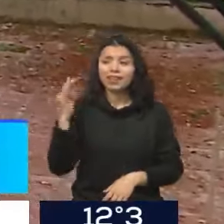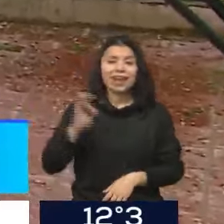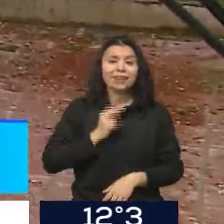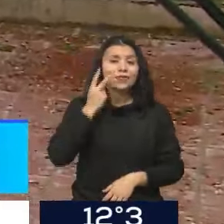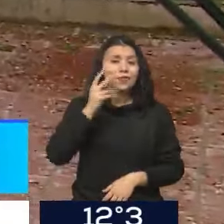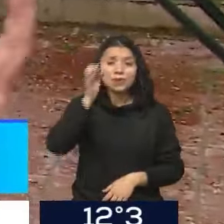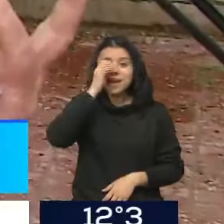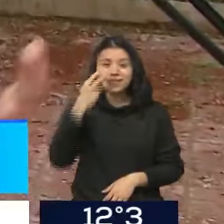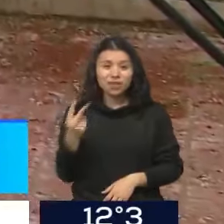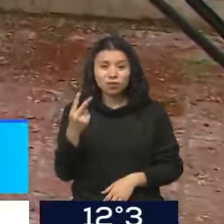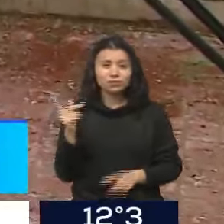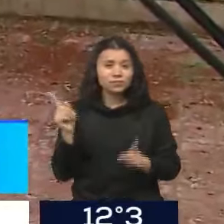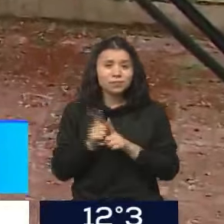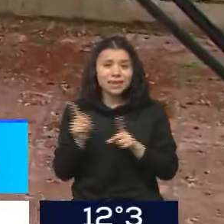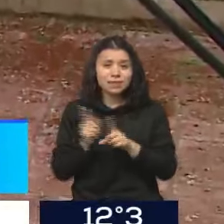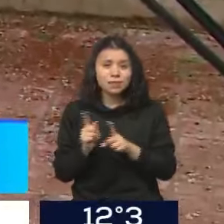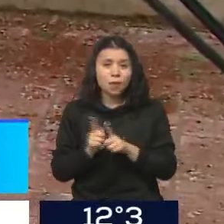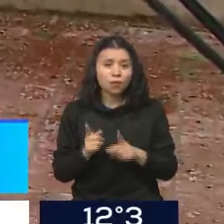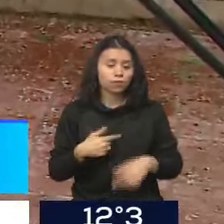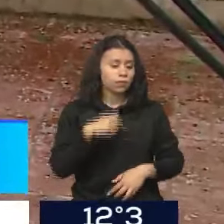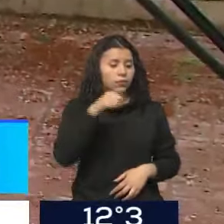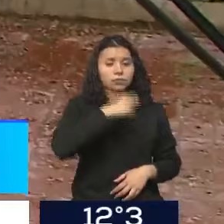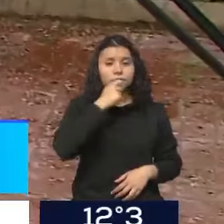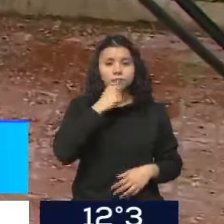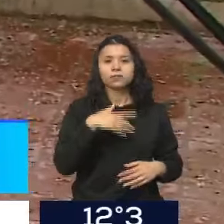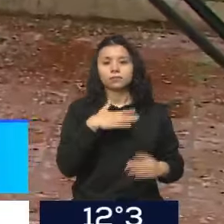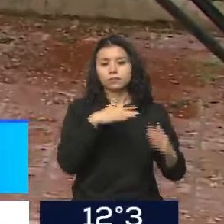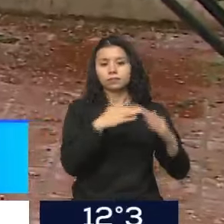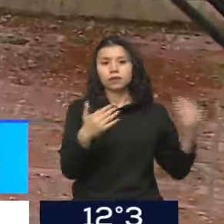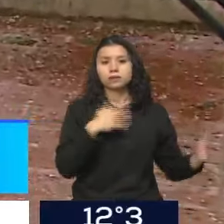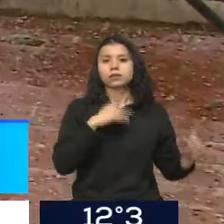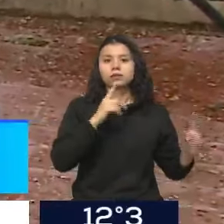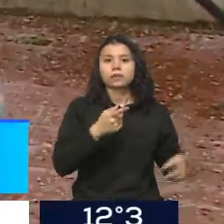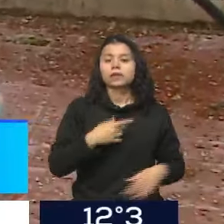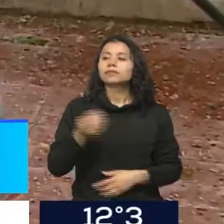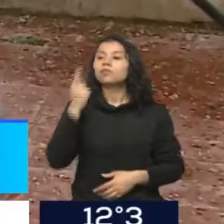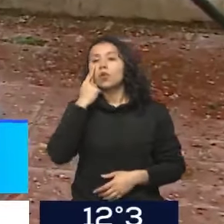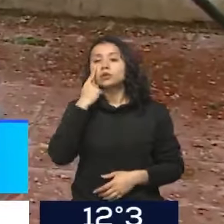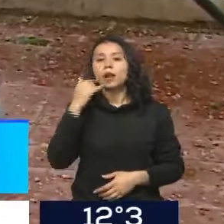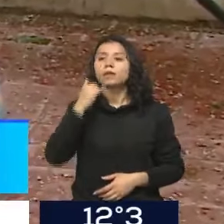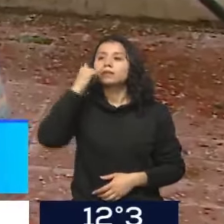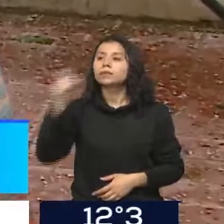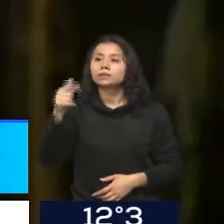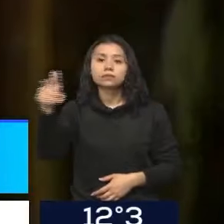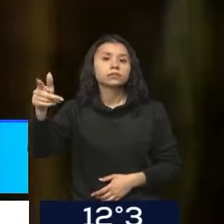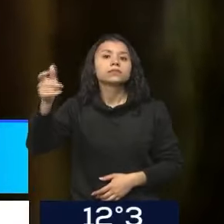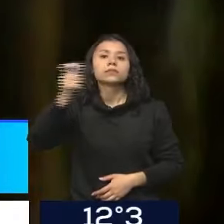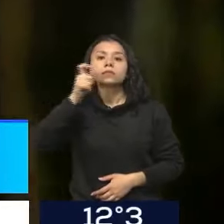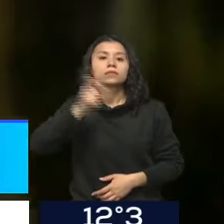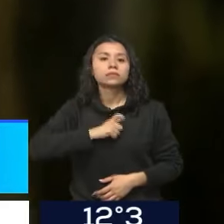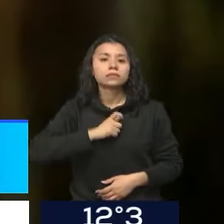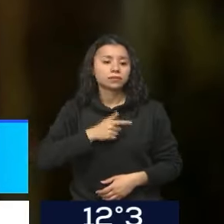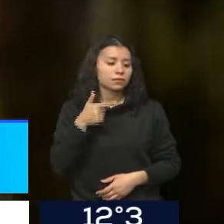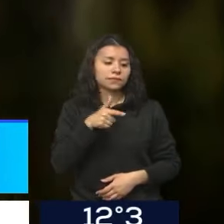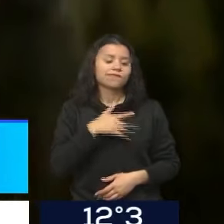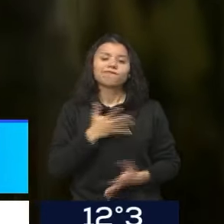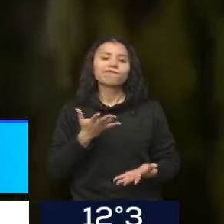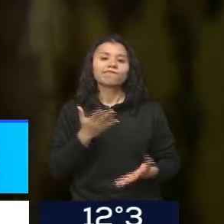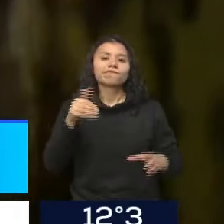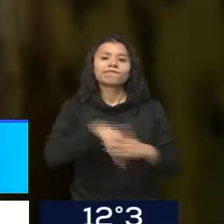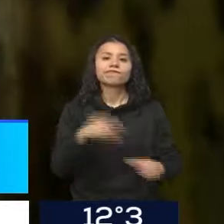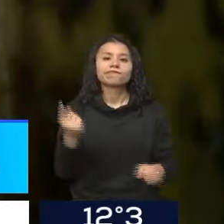ahora hablando con gente de acá de la municipalidad, el ingeniero nos dice que ellos no pueden hacer nada. La lluvia también